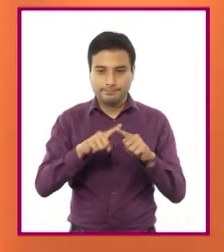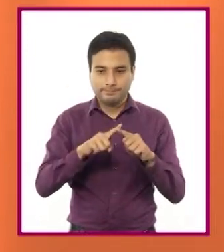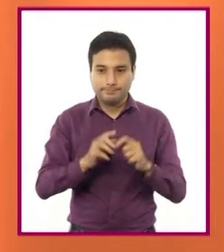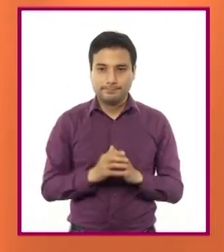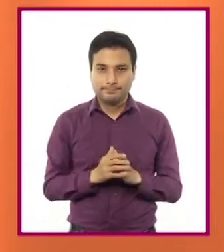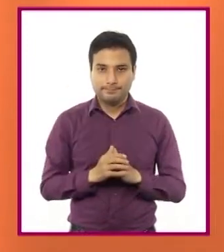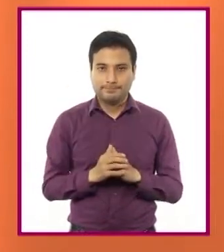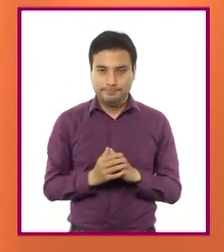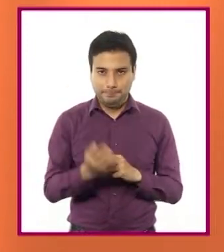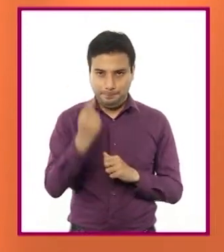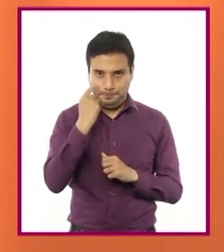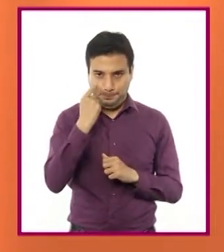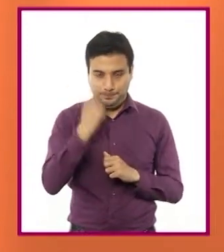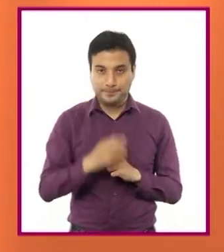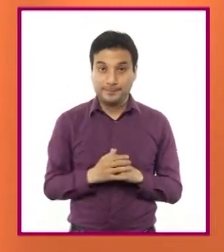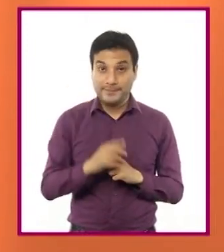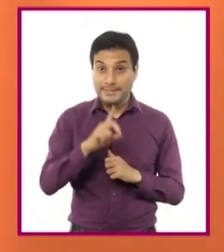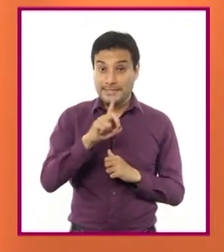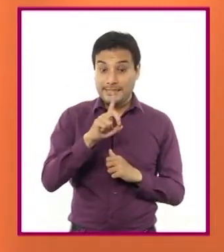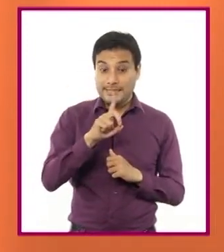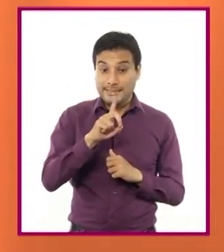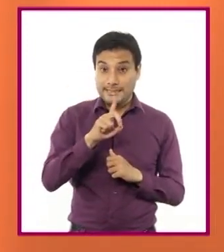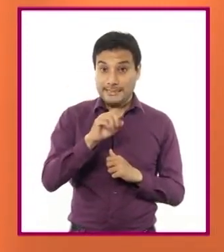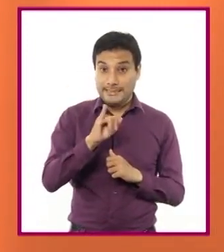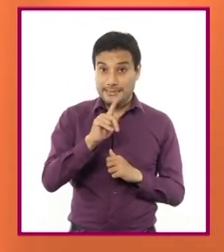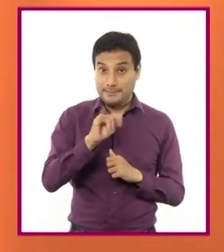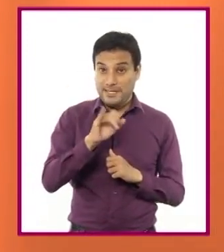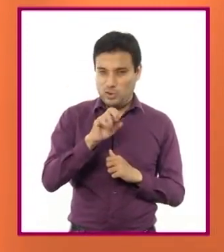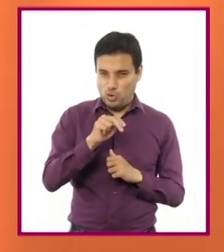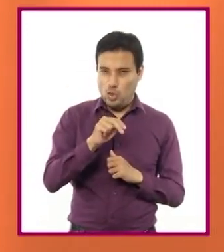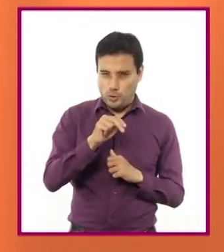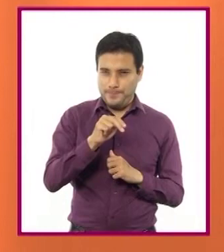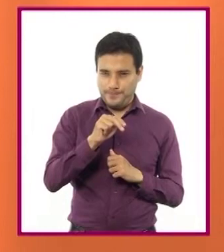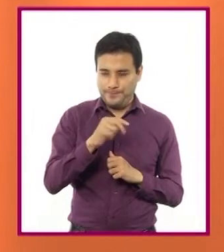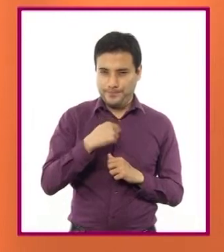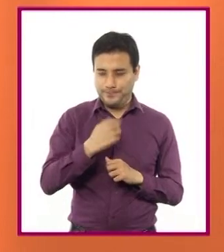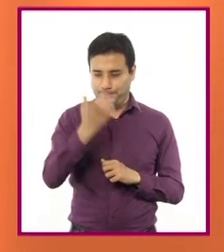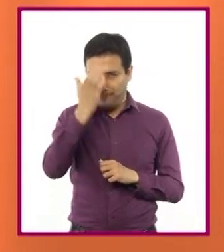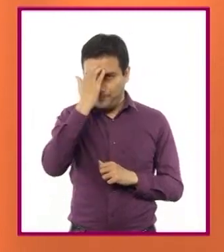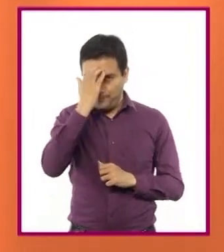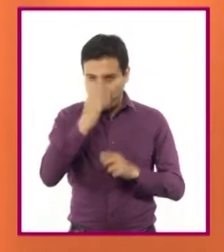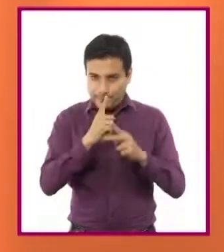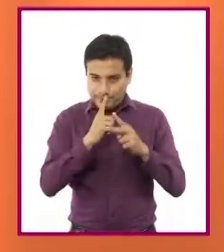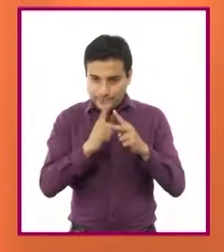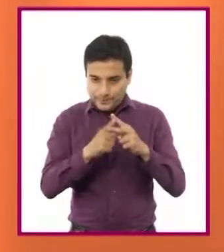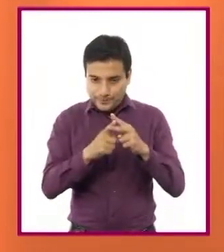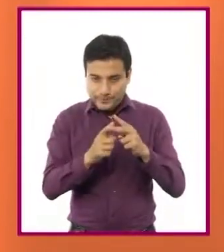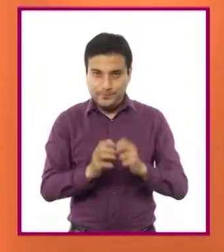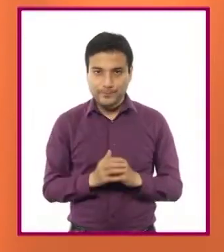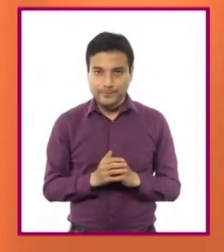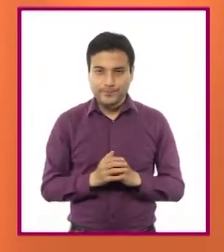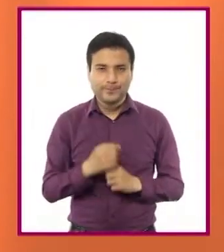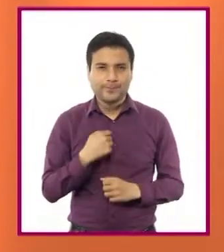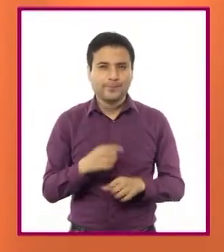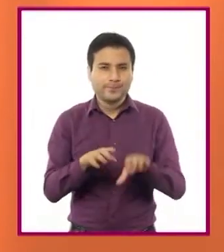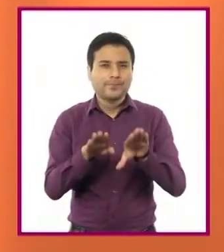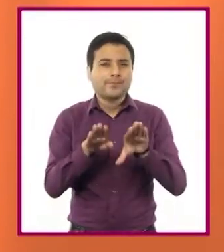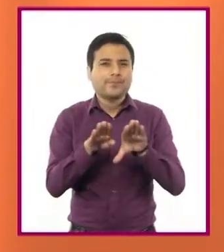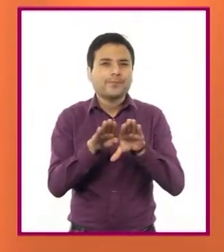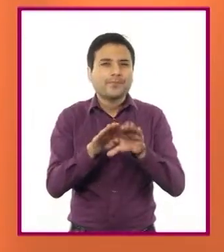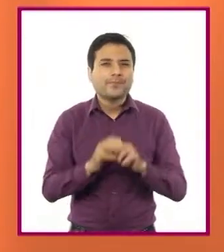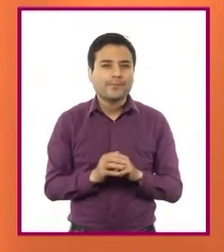Para determinar la dispersión o separación de los datos con respecto a la media de un conjunto de datos, se necesita